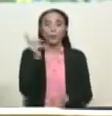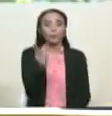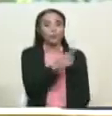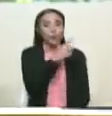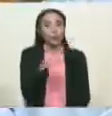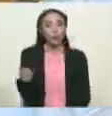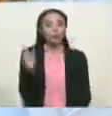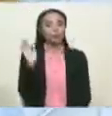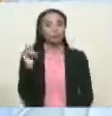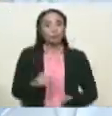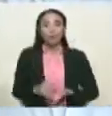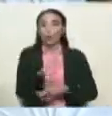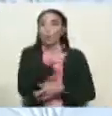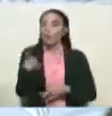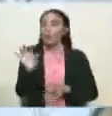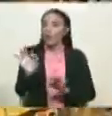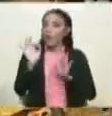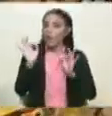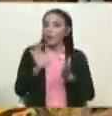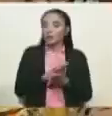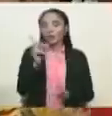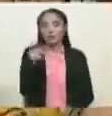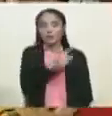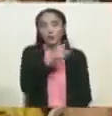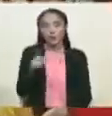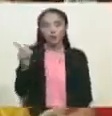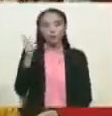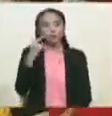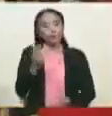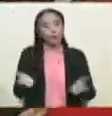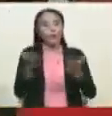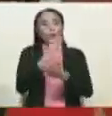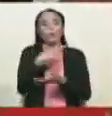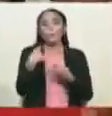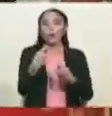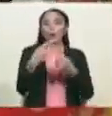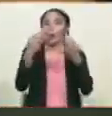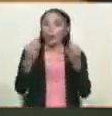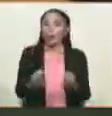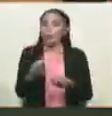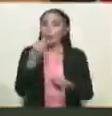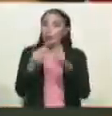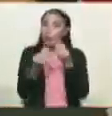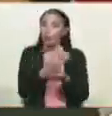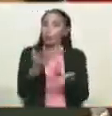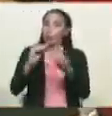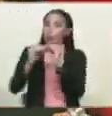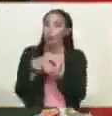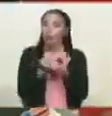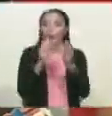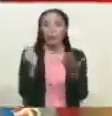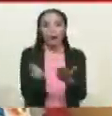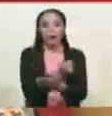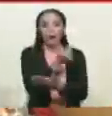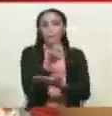Ustedes eligen, por las buenas o por las malas. Vamos a regularizar los precios.